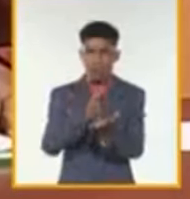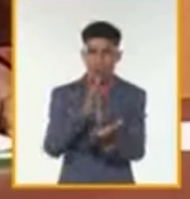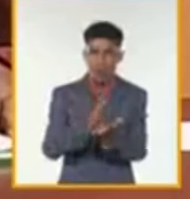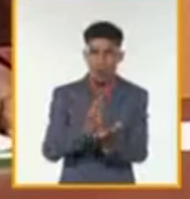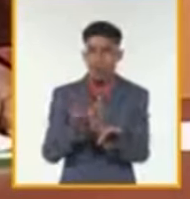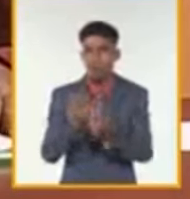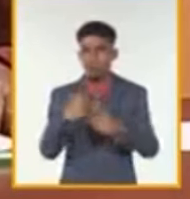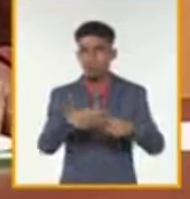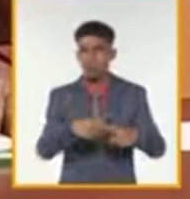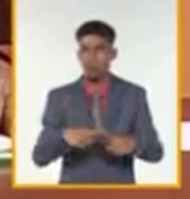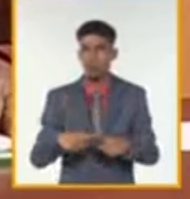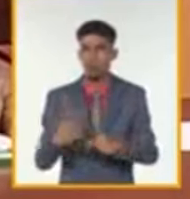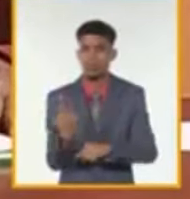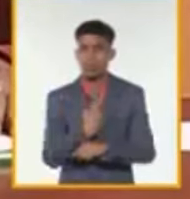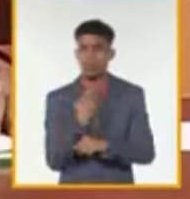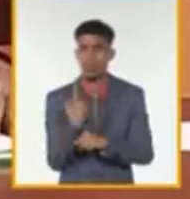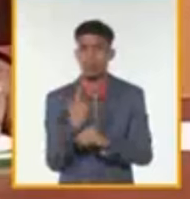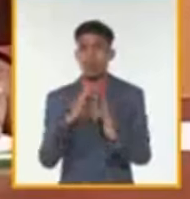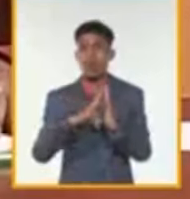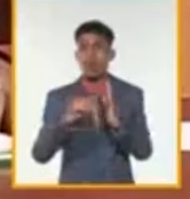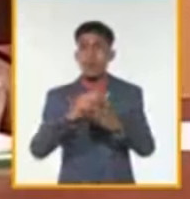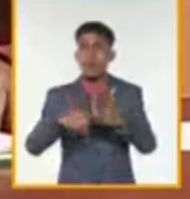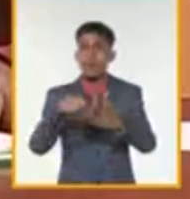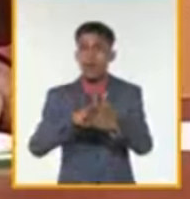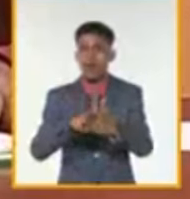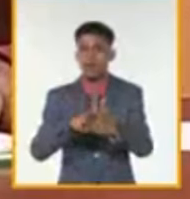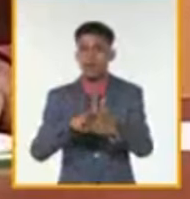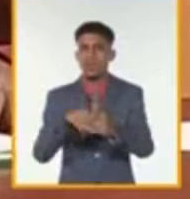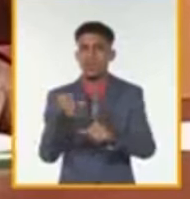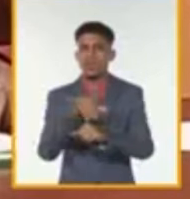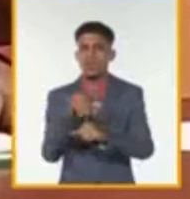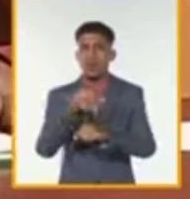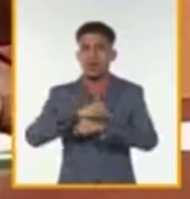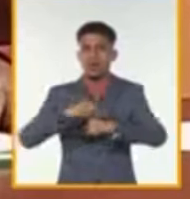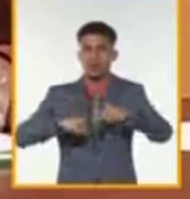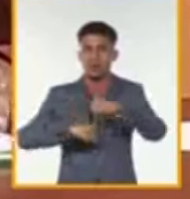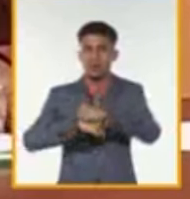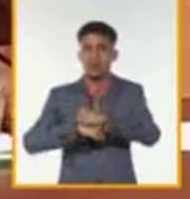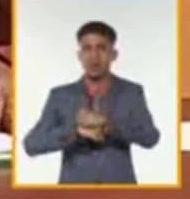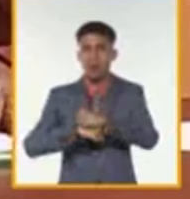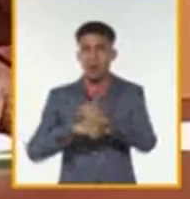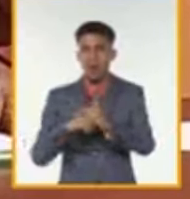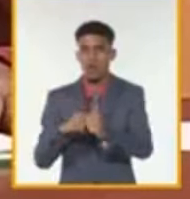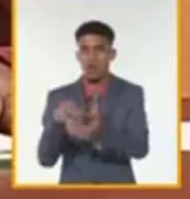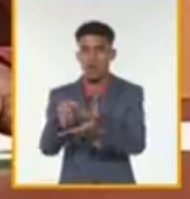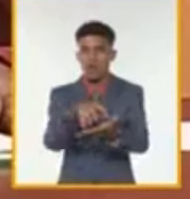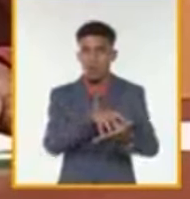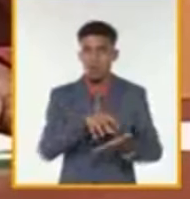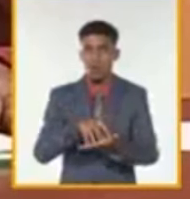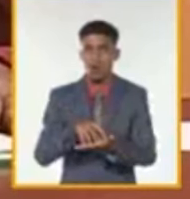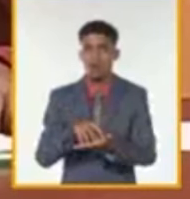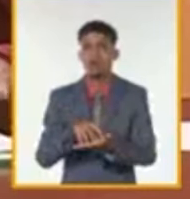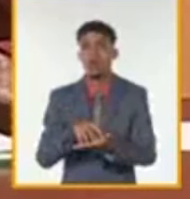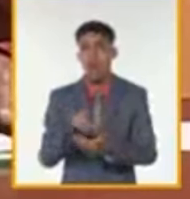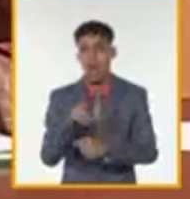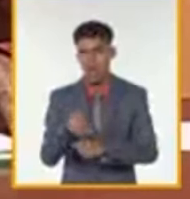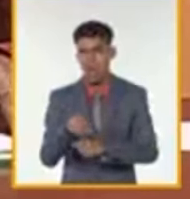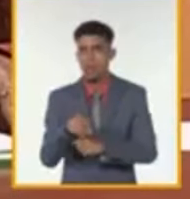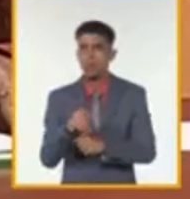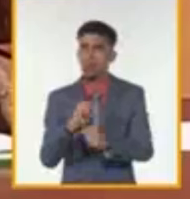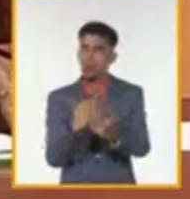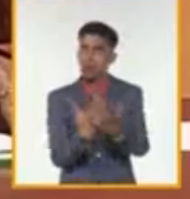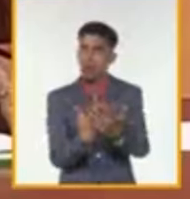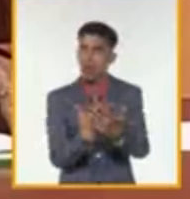que tiene el municipio en la estrategia de desarrollo municipal y también desde el propio desde el propio diagnóstico que nosotros tenemos en cada uno de las demarcaciones de los